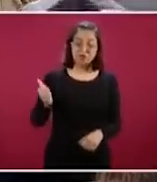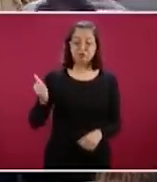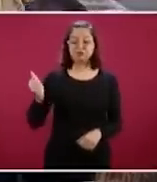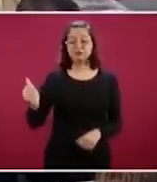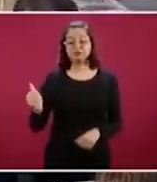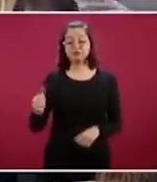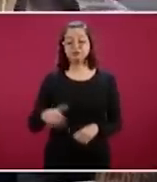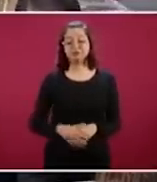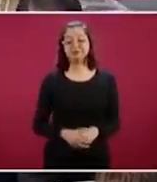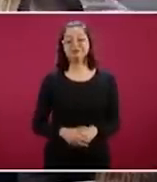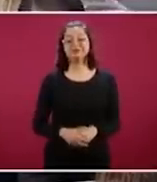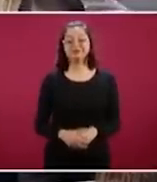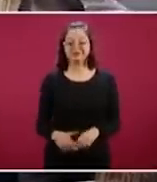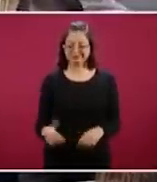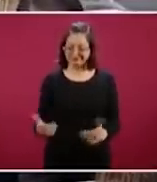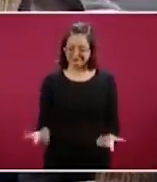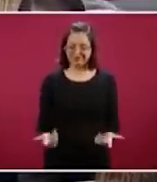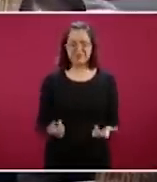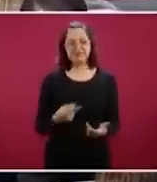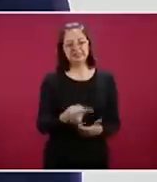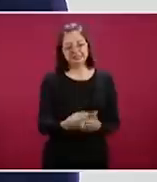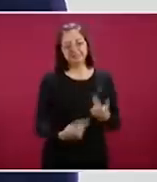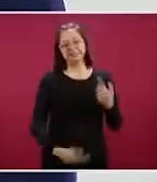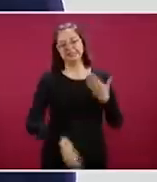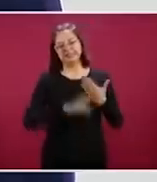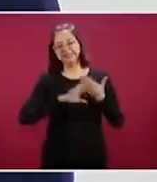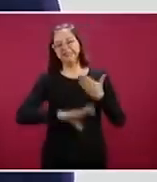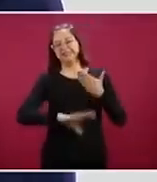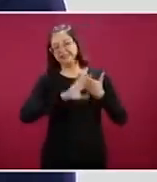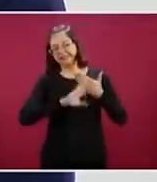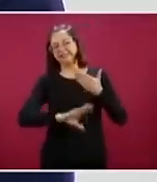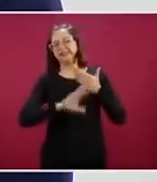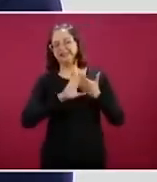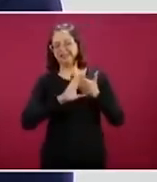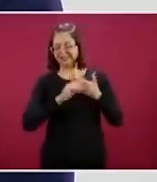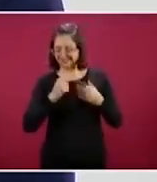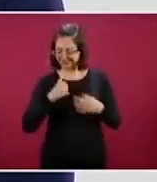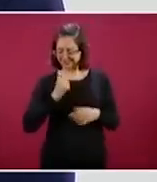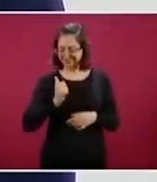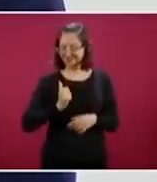una de cal por varias de arena.